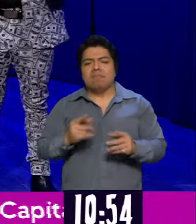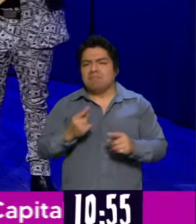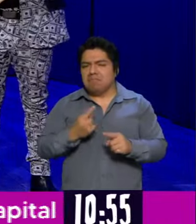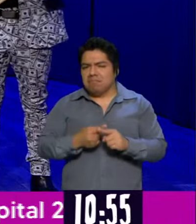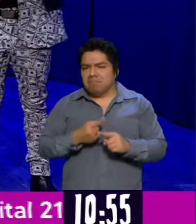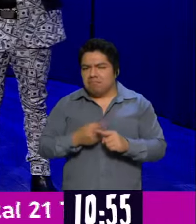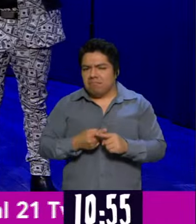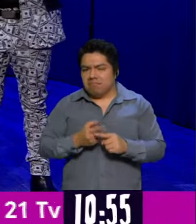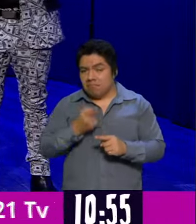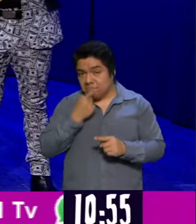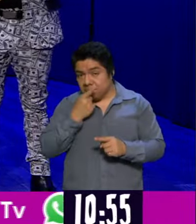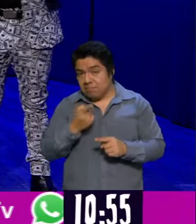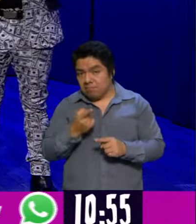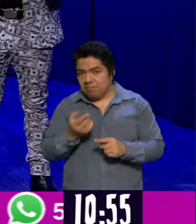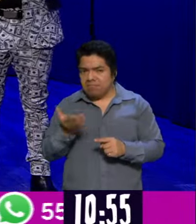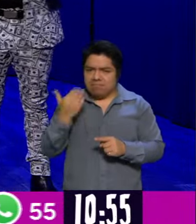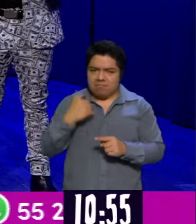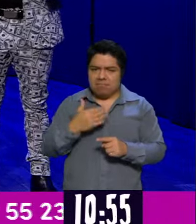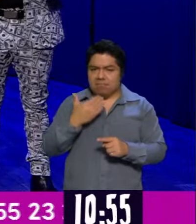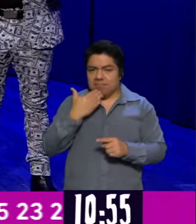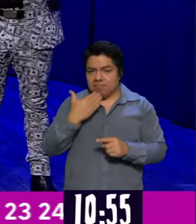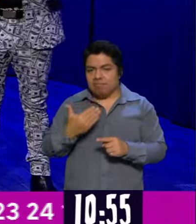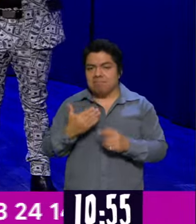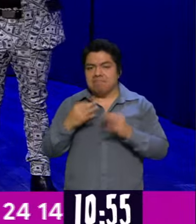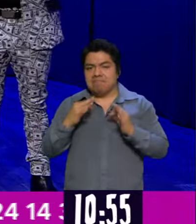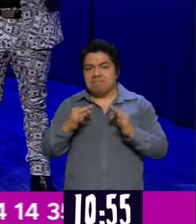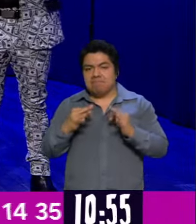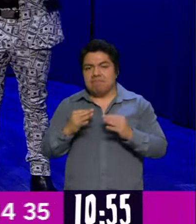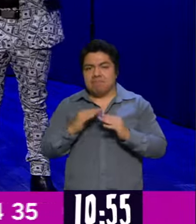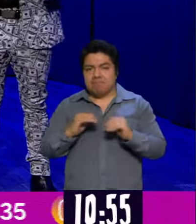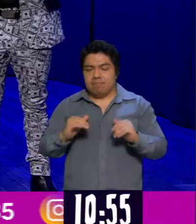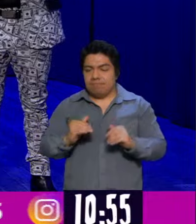les dijo, para la buena onda y la buena vibra,